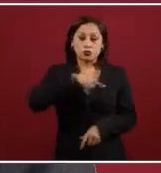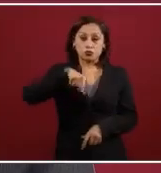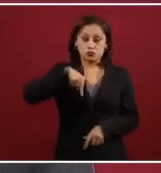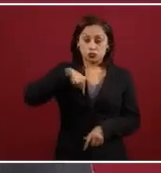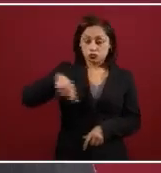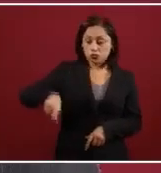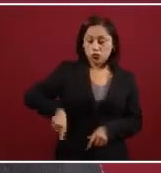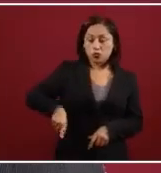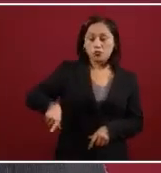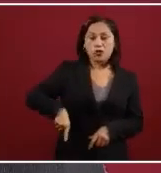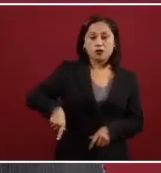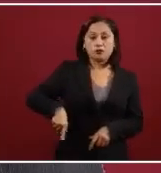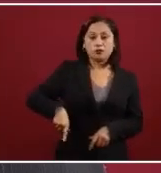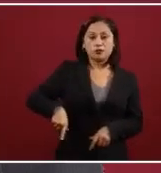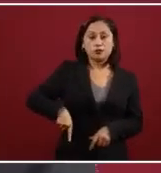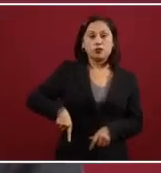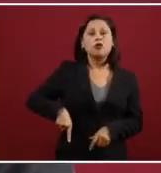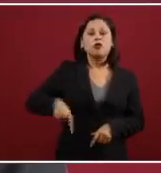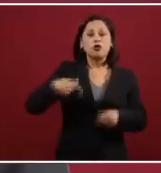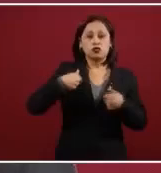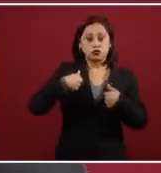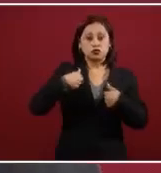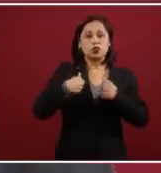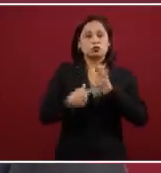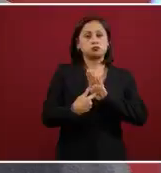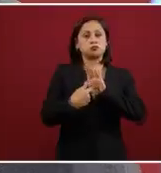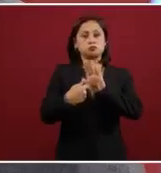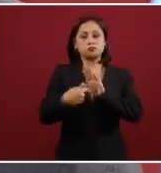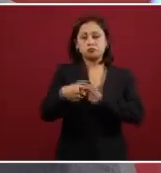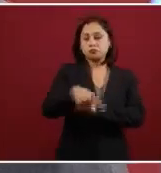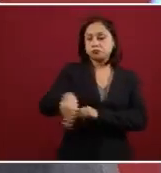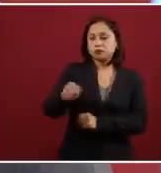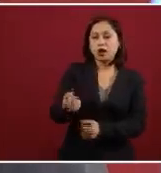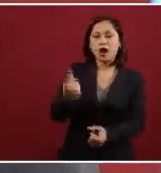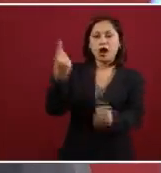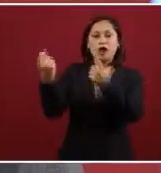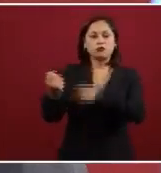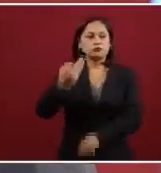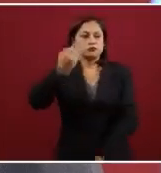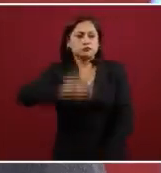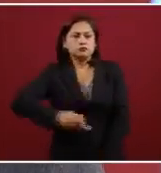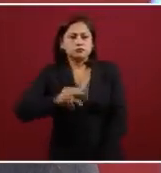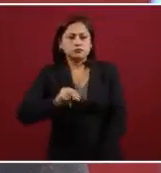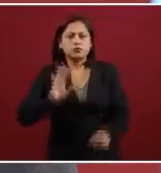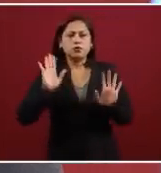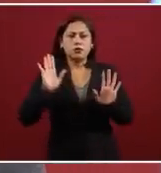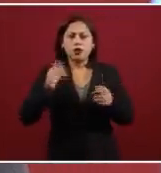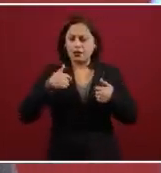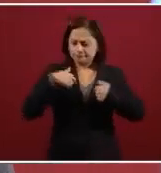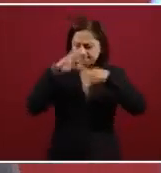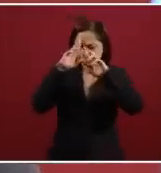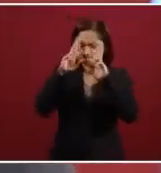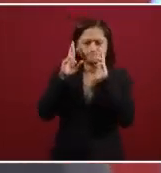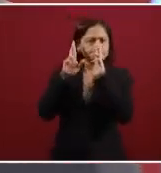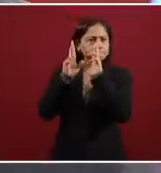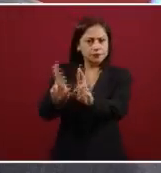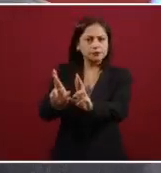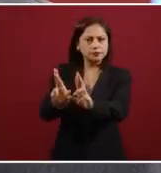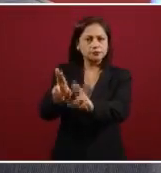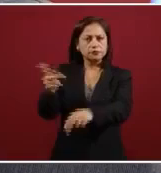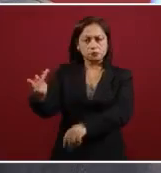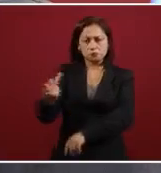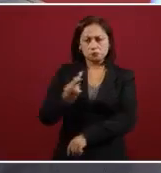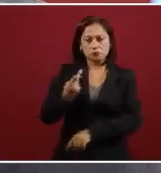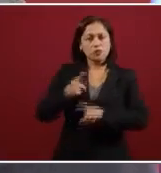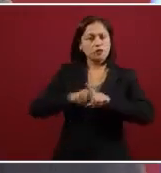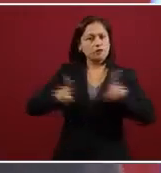que represento. Respeto ese punto de vista, respeto el derecho a disentir,